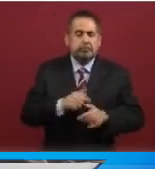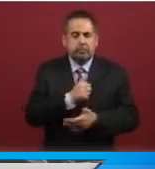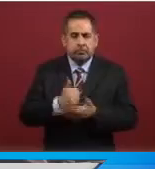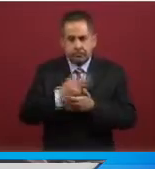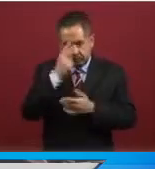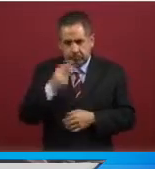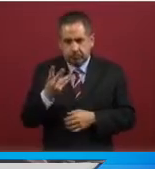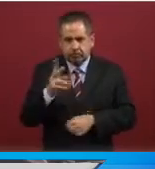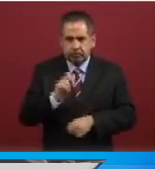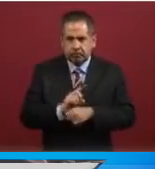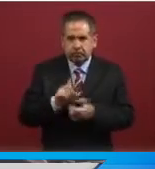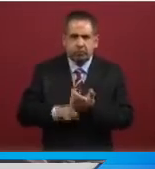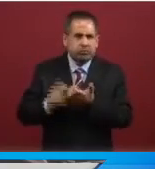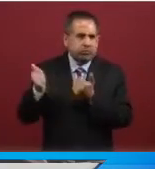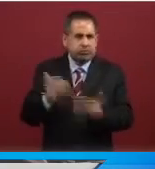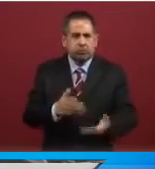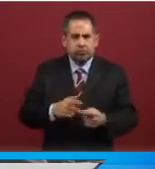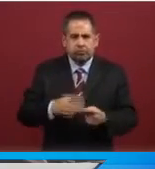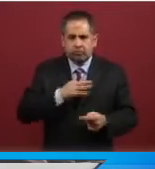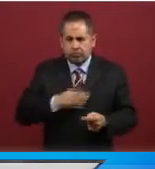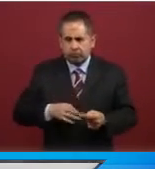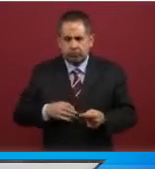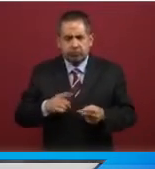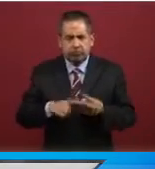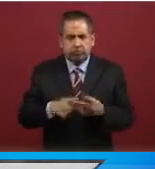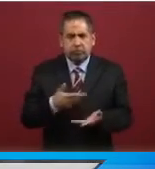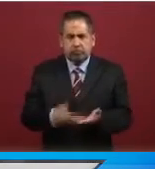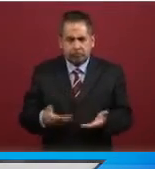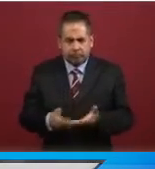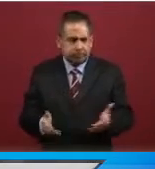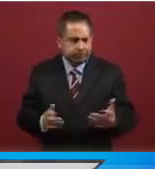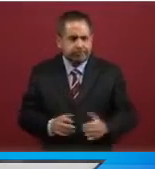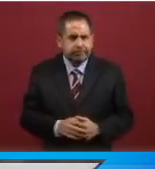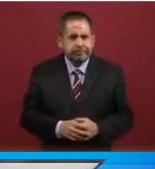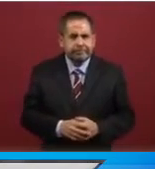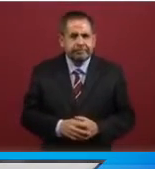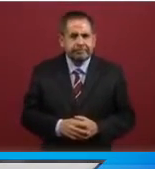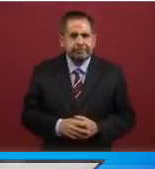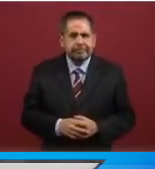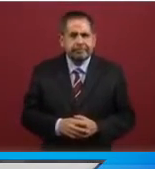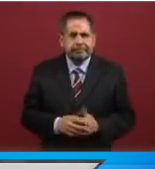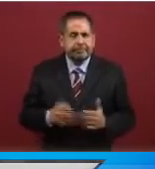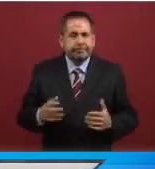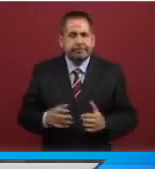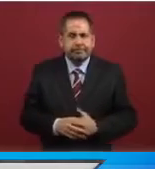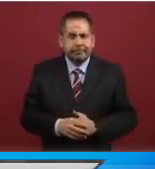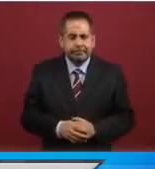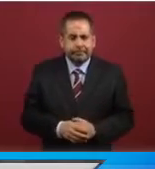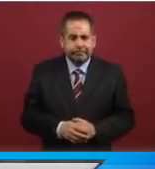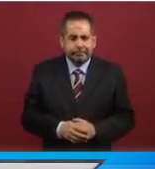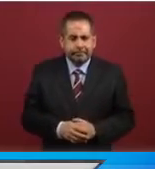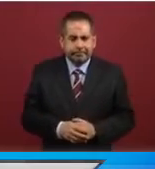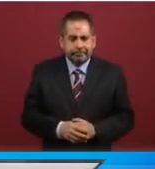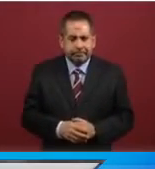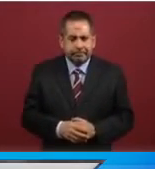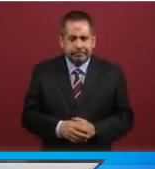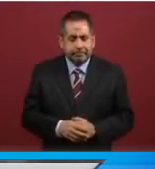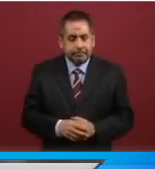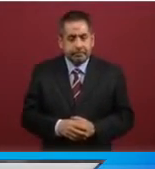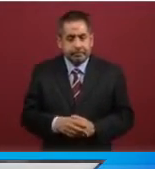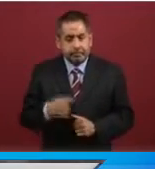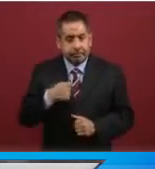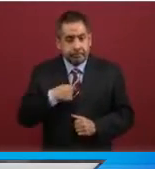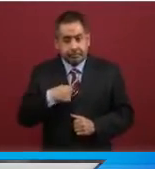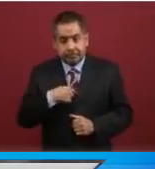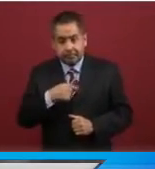4 días llegué a Toluca primero y estoy aquí. Después del asesinato del periodista Francisco Romero, el